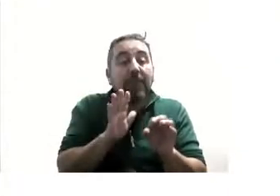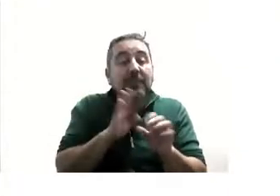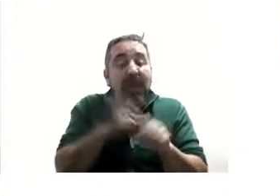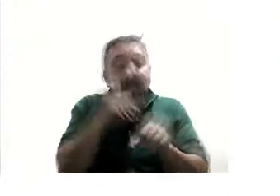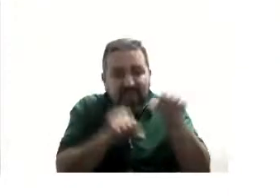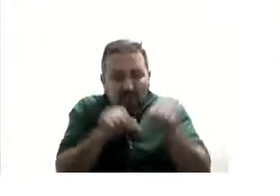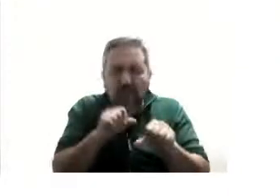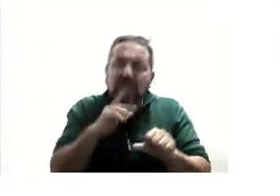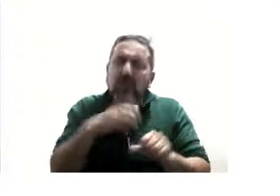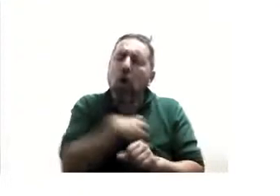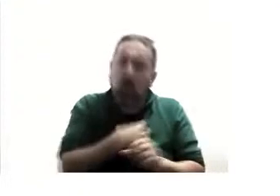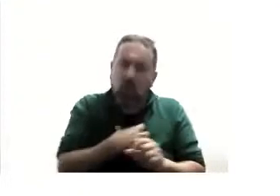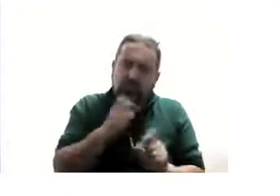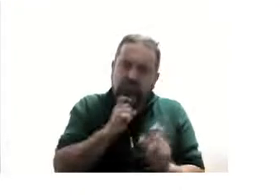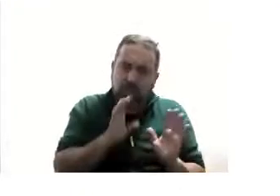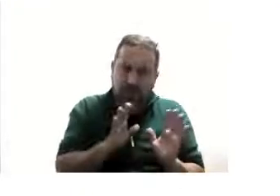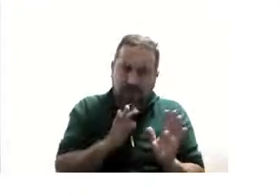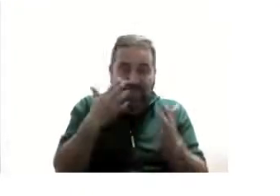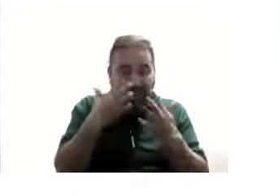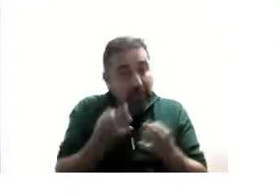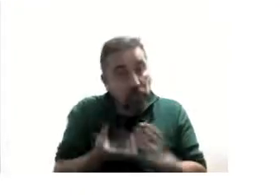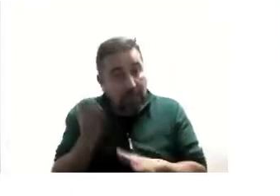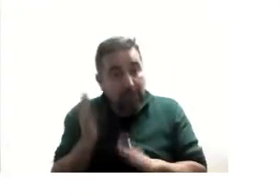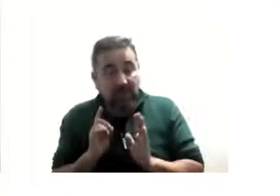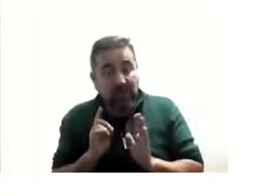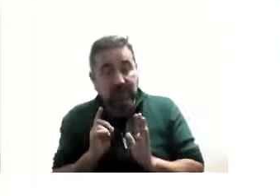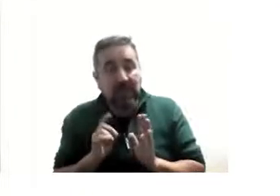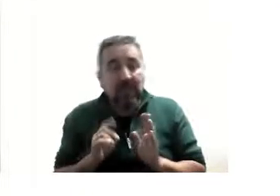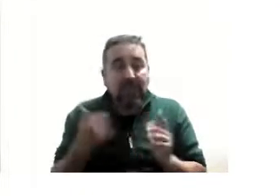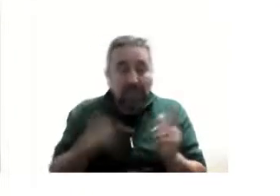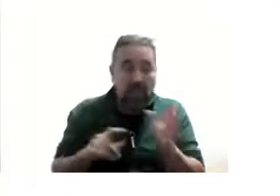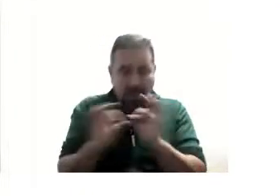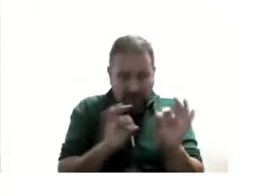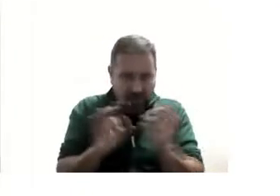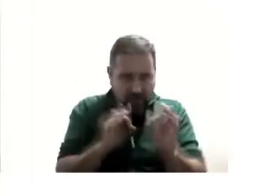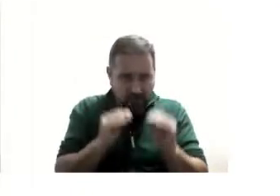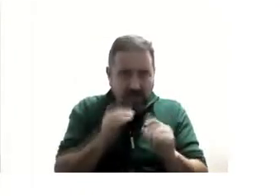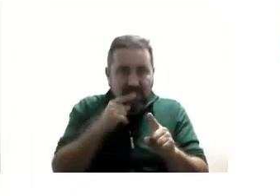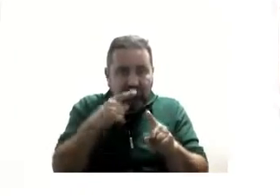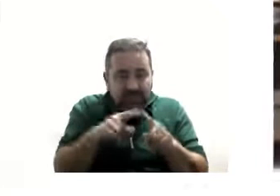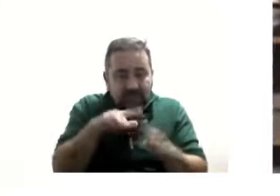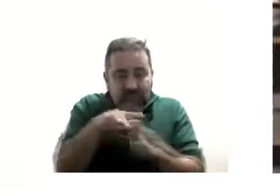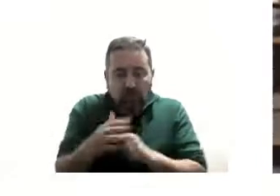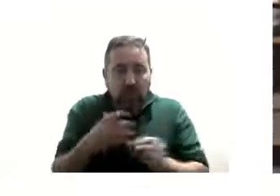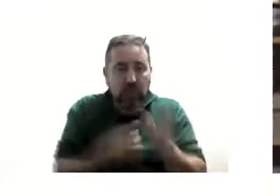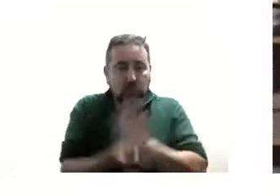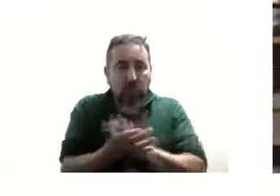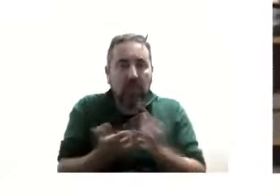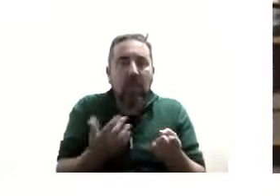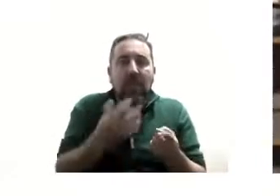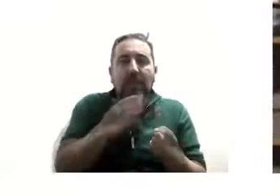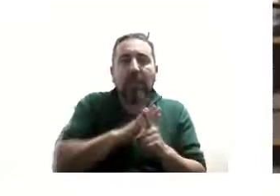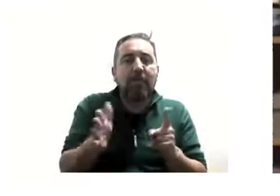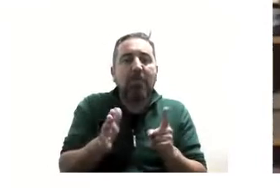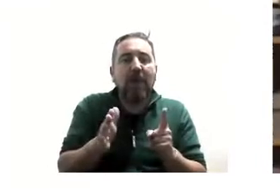cirugías complejas, de más riesgo, y en las que hay que ir preparado para las distintas cosas que pueden ocurrir, como que haya